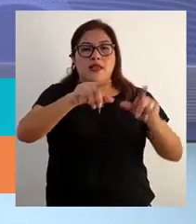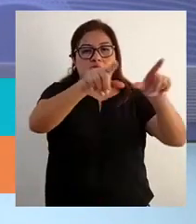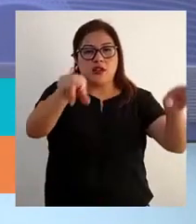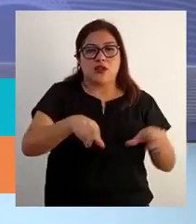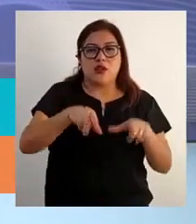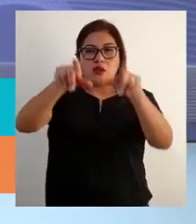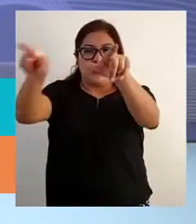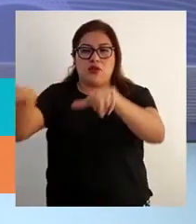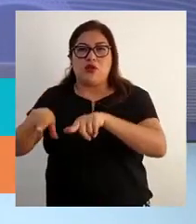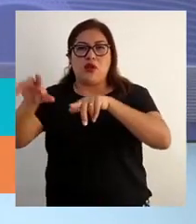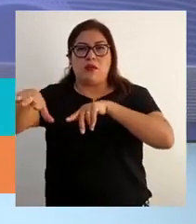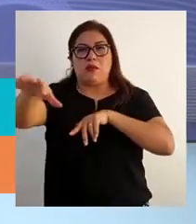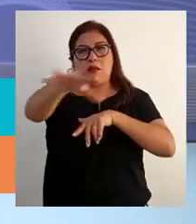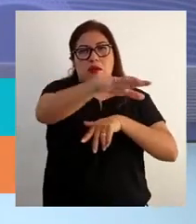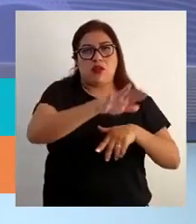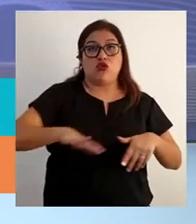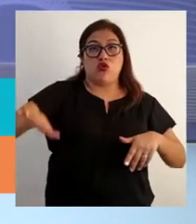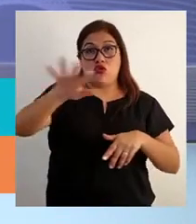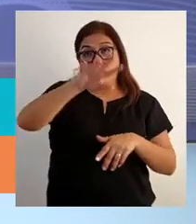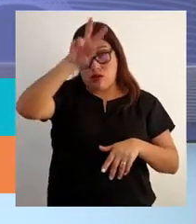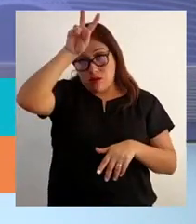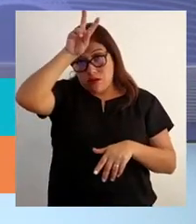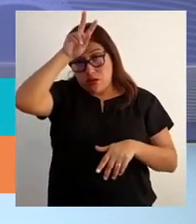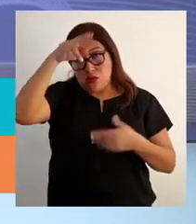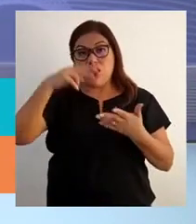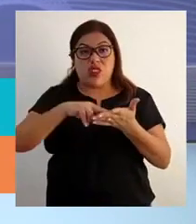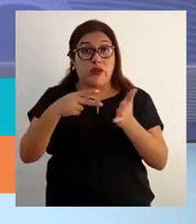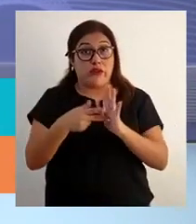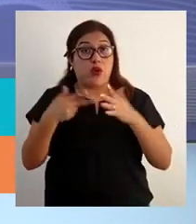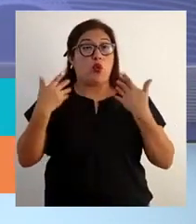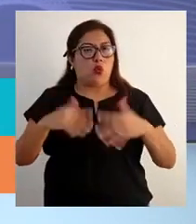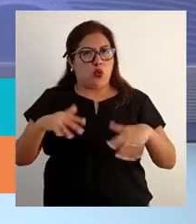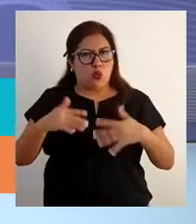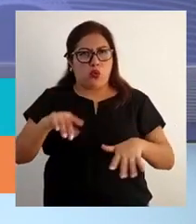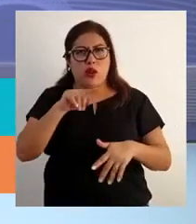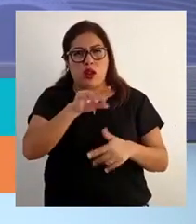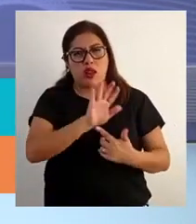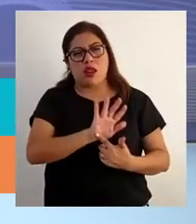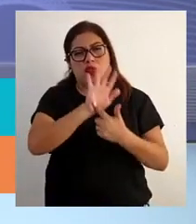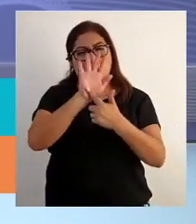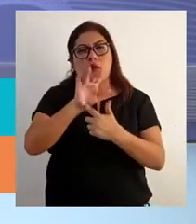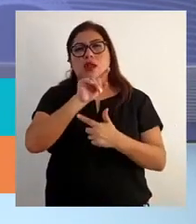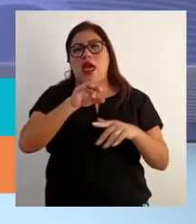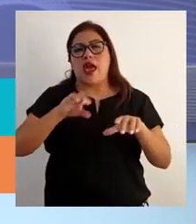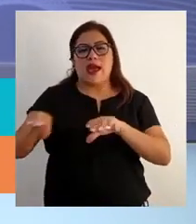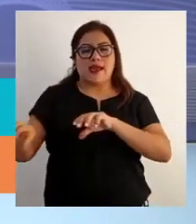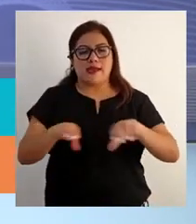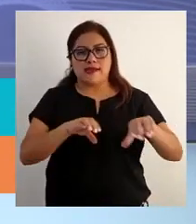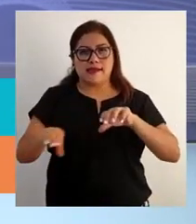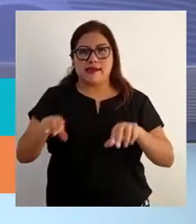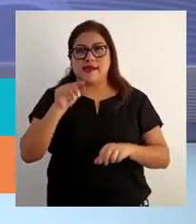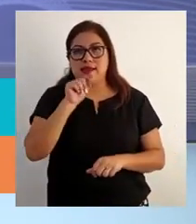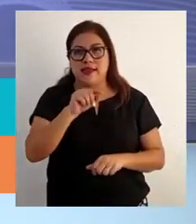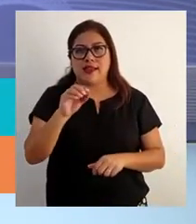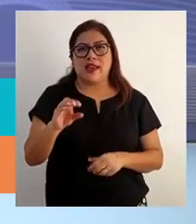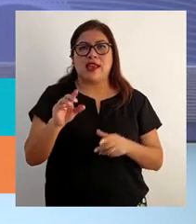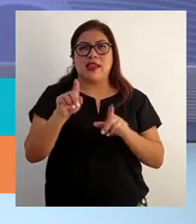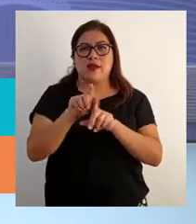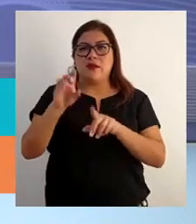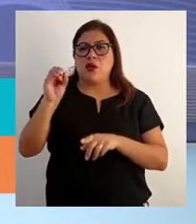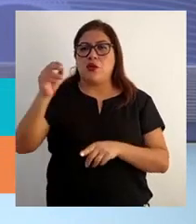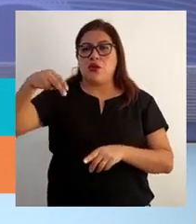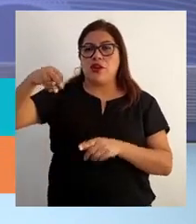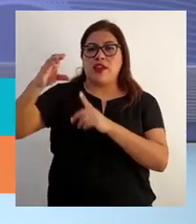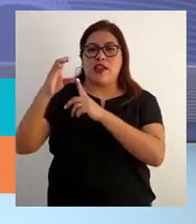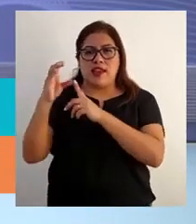un logro significativo, queridos amigos, porque representa este accionar, ¿no?, de las ONGs, de la sociedad civil, de